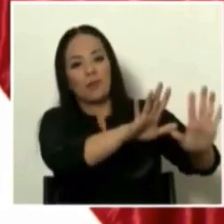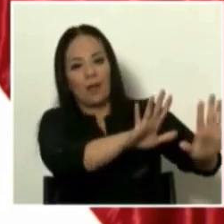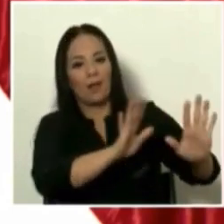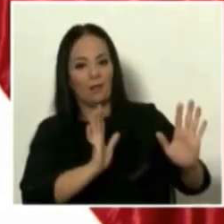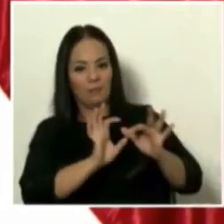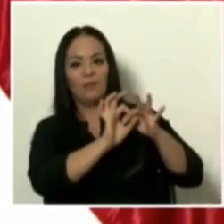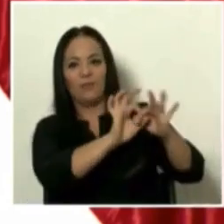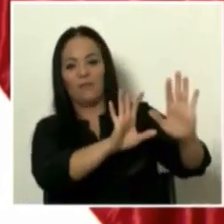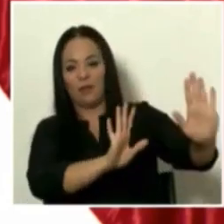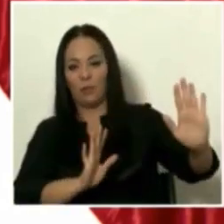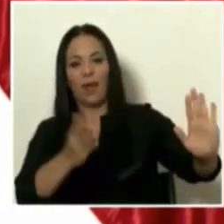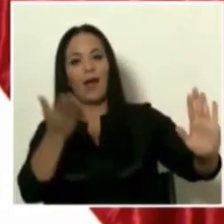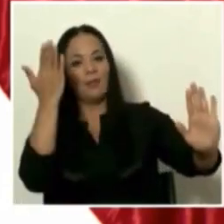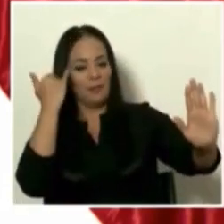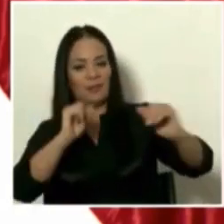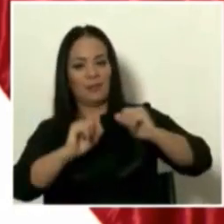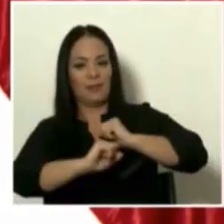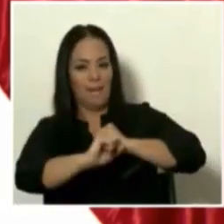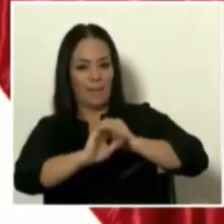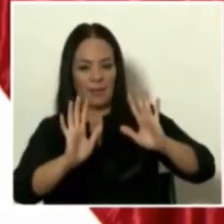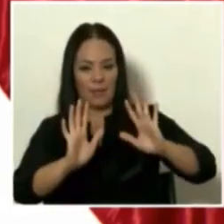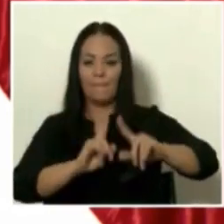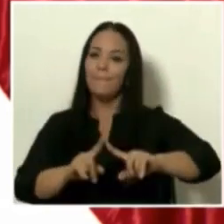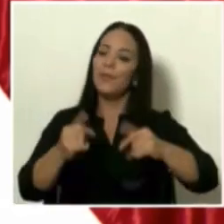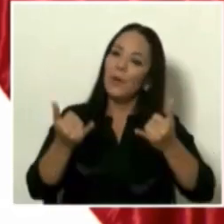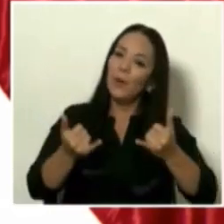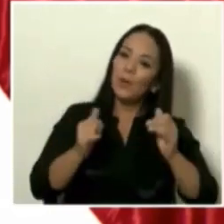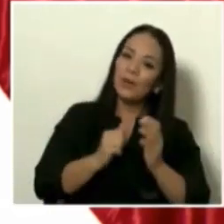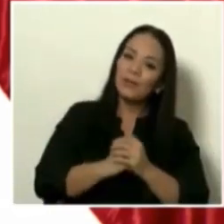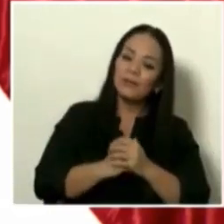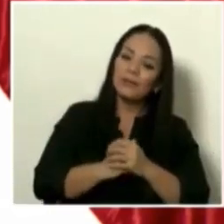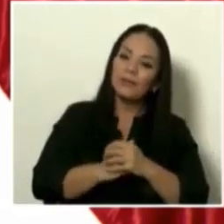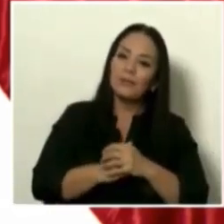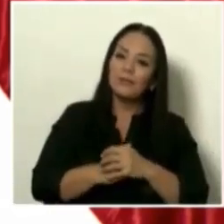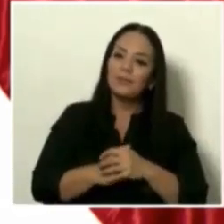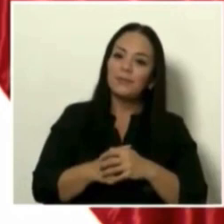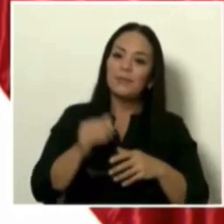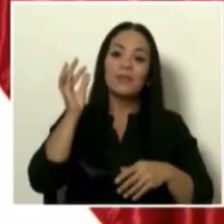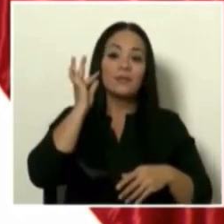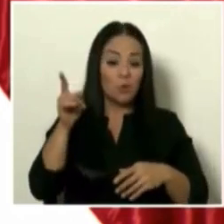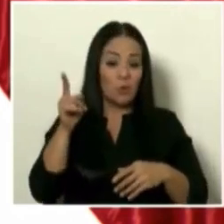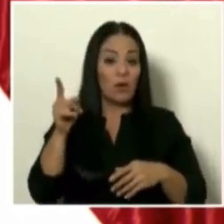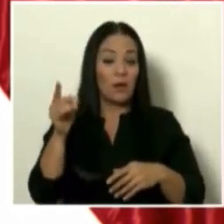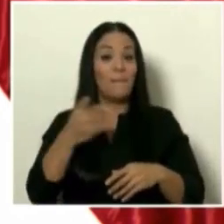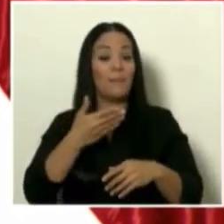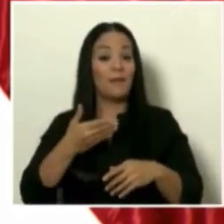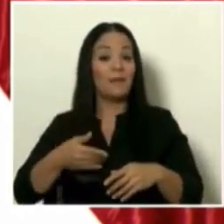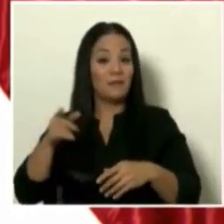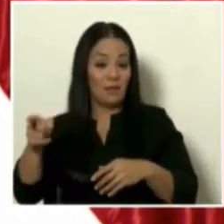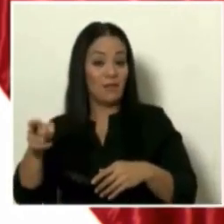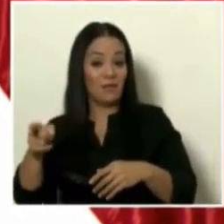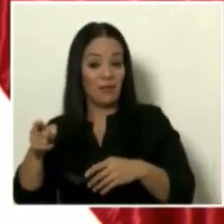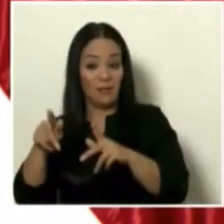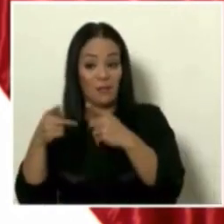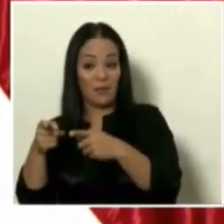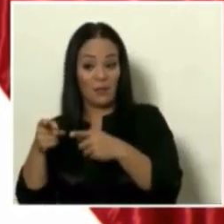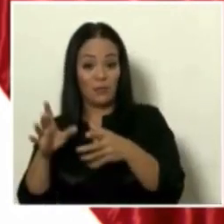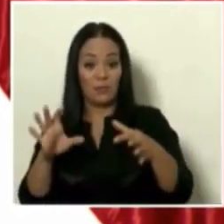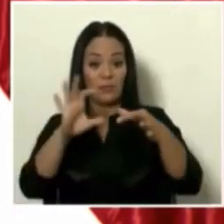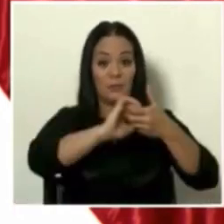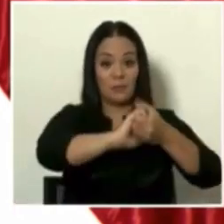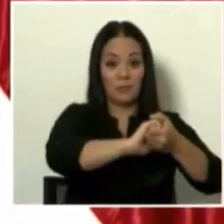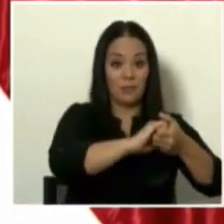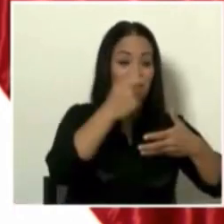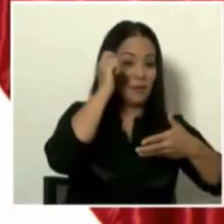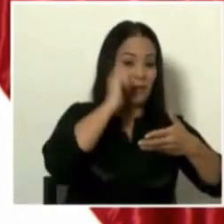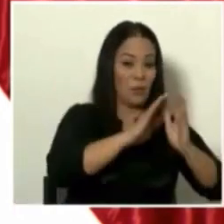aquel momento en la campaña. Bueno, y ahora resulta que la señora presidenta del partido es casada con el secretario general